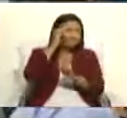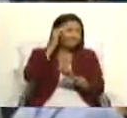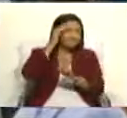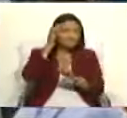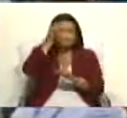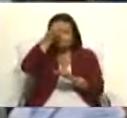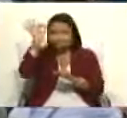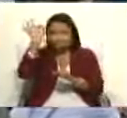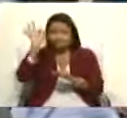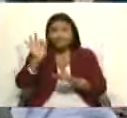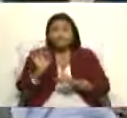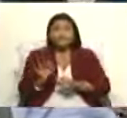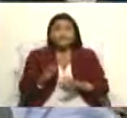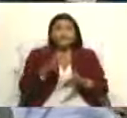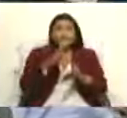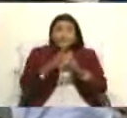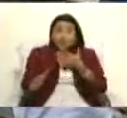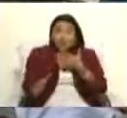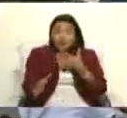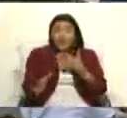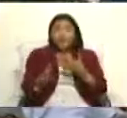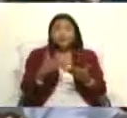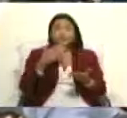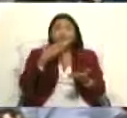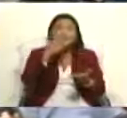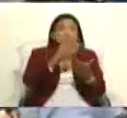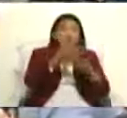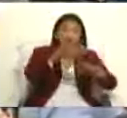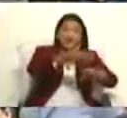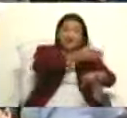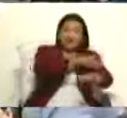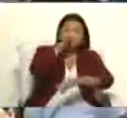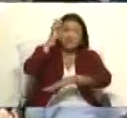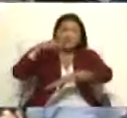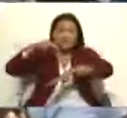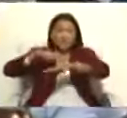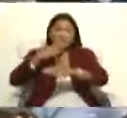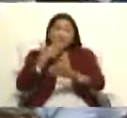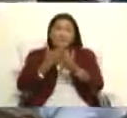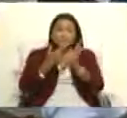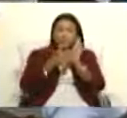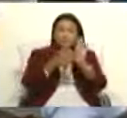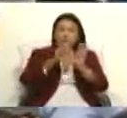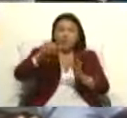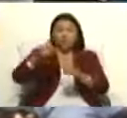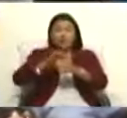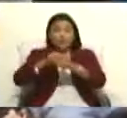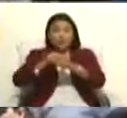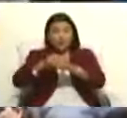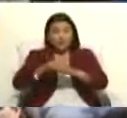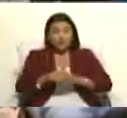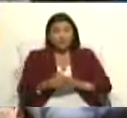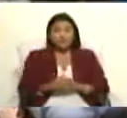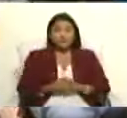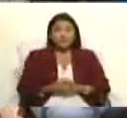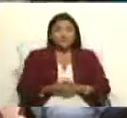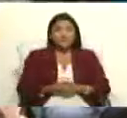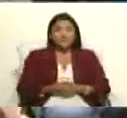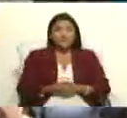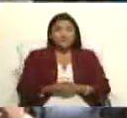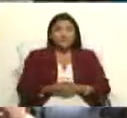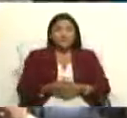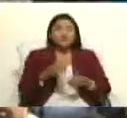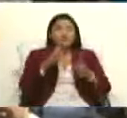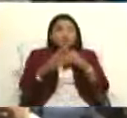extraordinaria la propuesta presentada en la asamblea nacional por nuestro hermano Jorge Rodríguez de someter